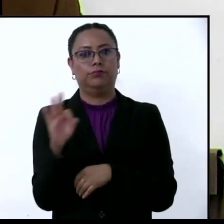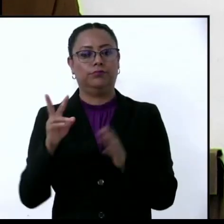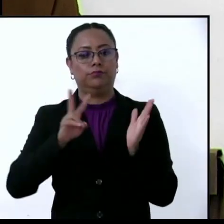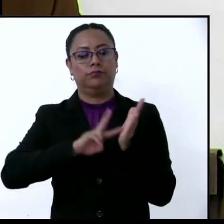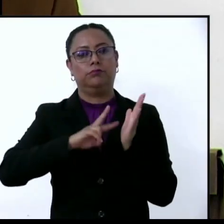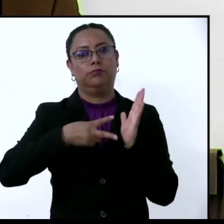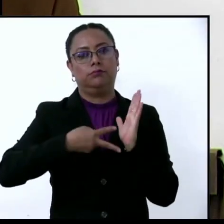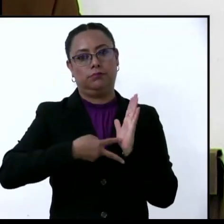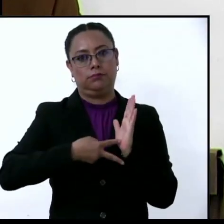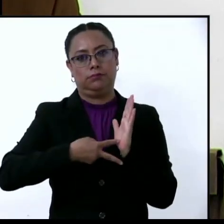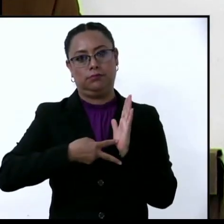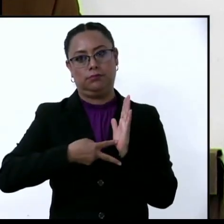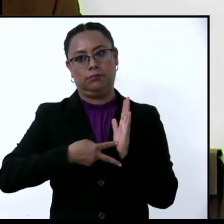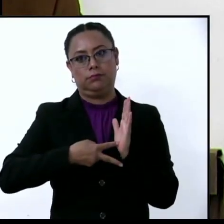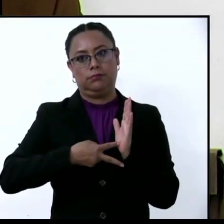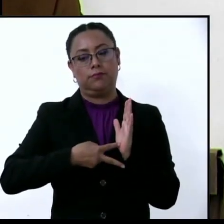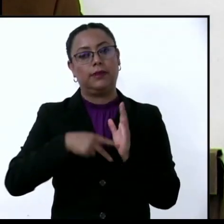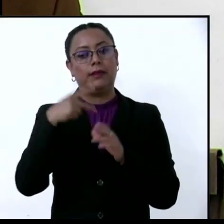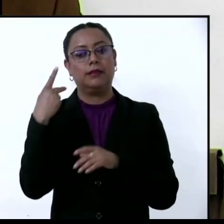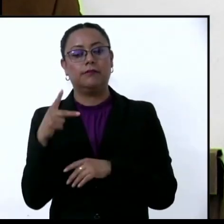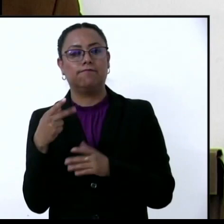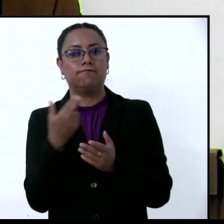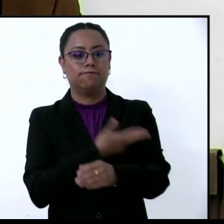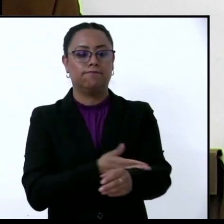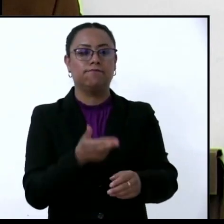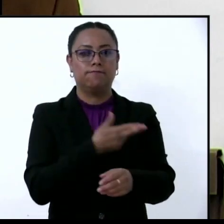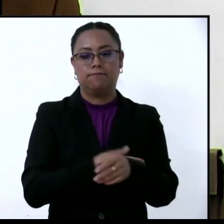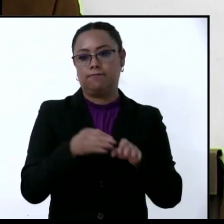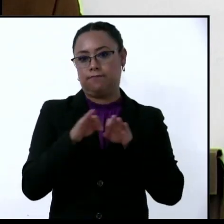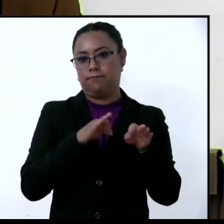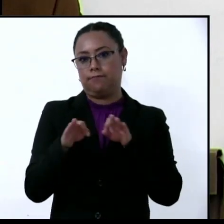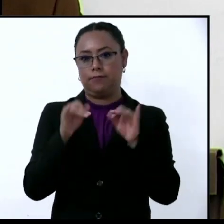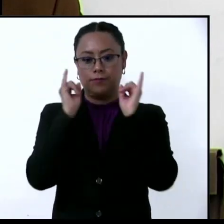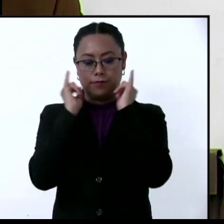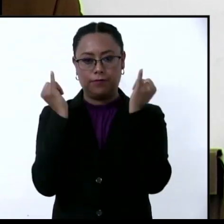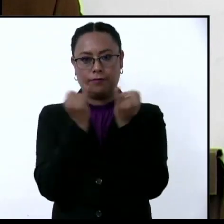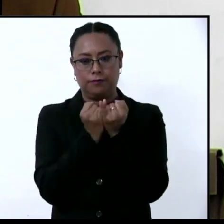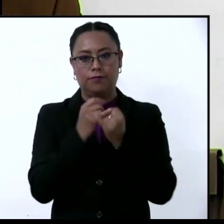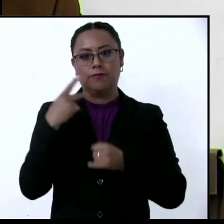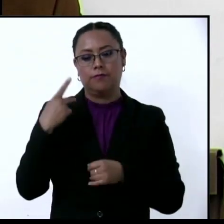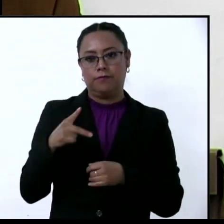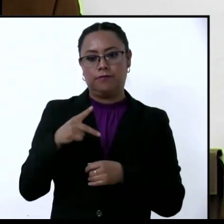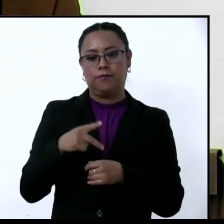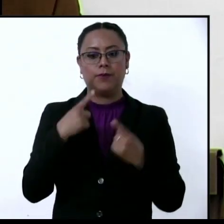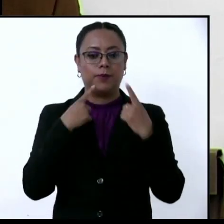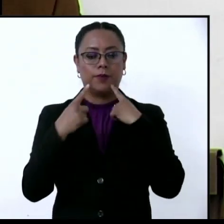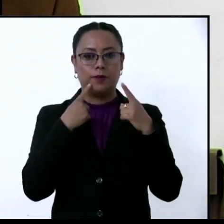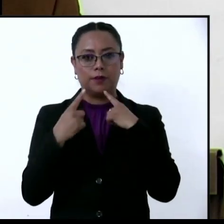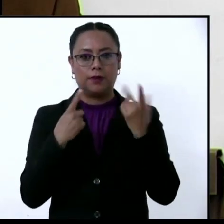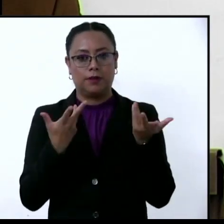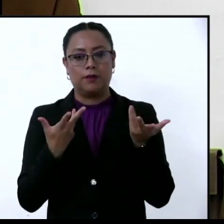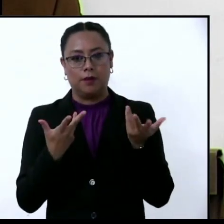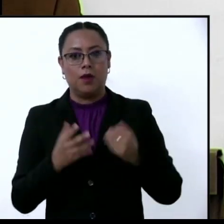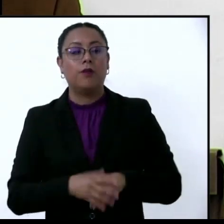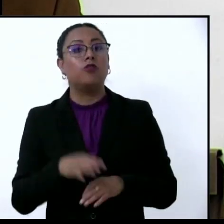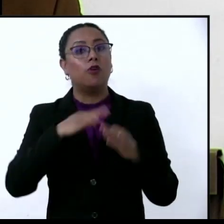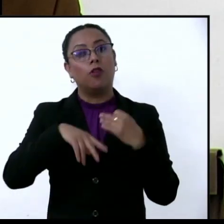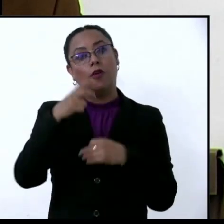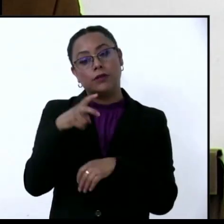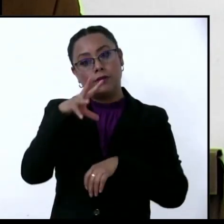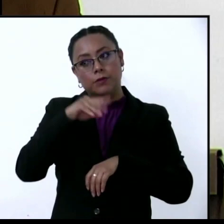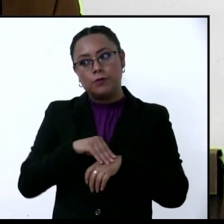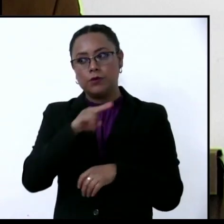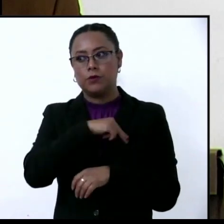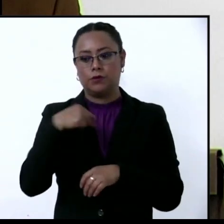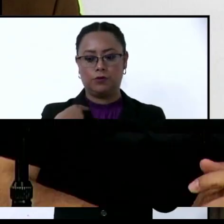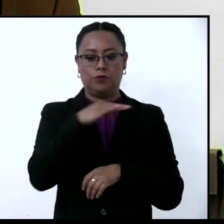ingeniería en su plan de trabajo de la Junta Local de Conciliación y Arbitraje. Y eso nos permitió realizar